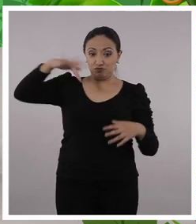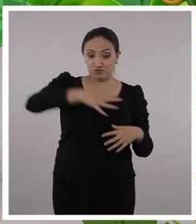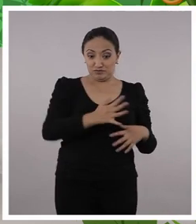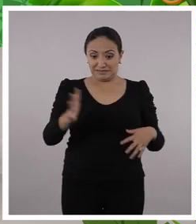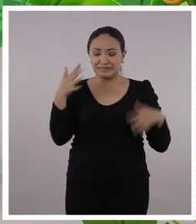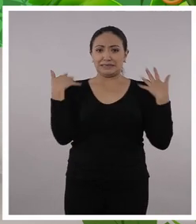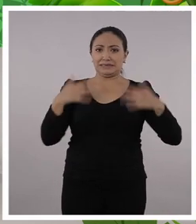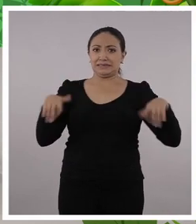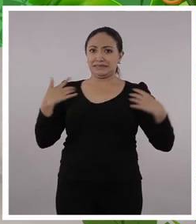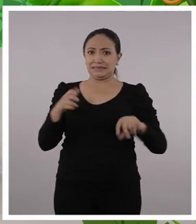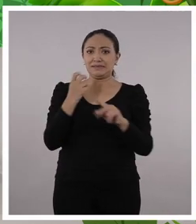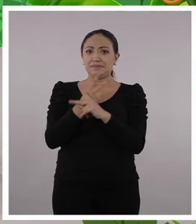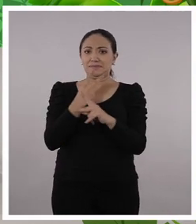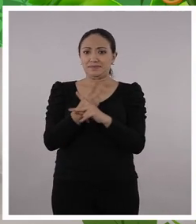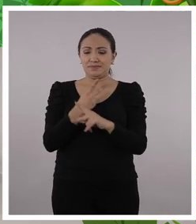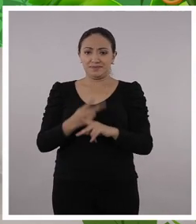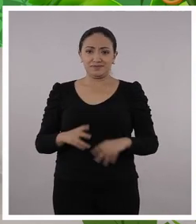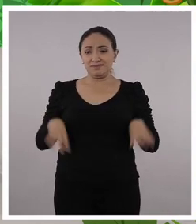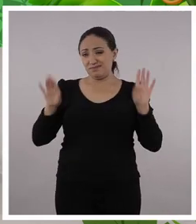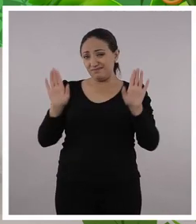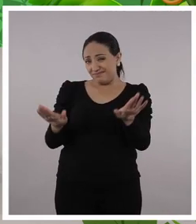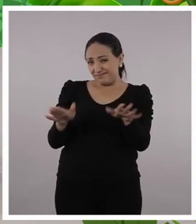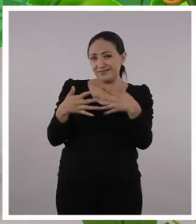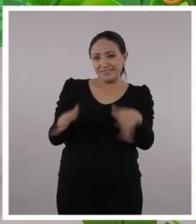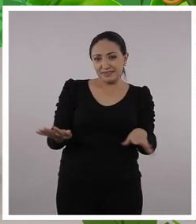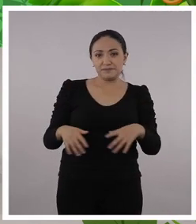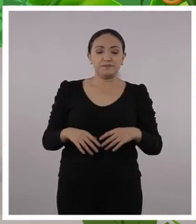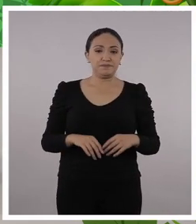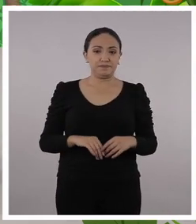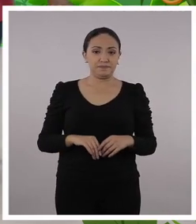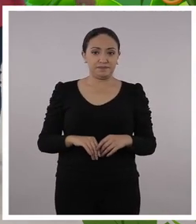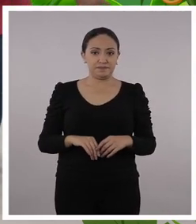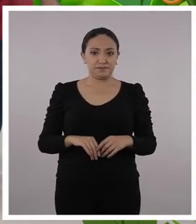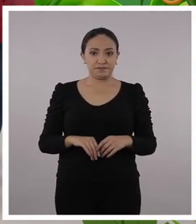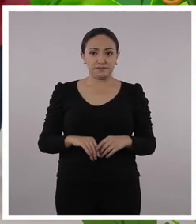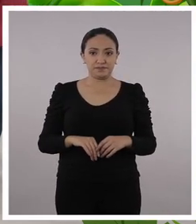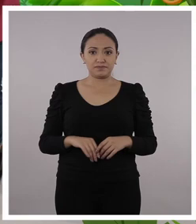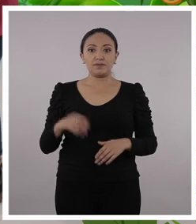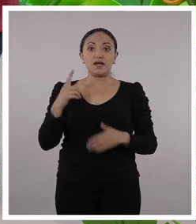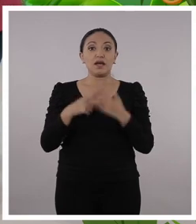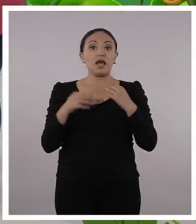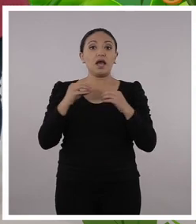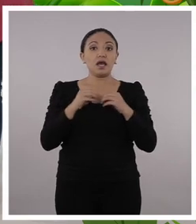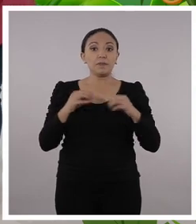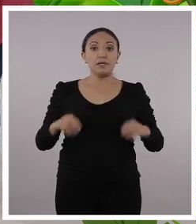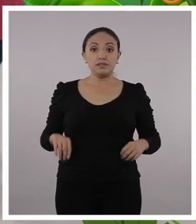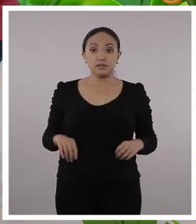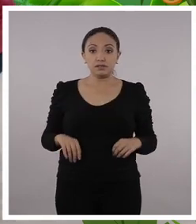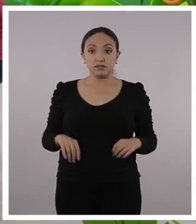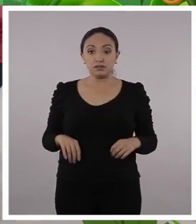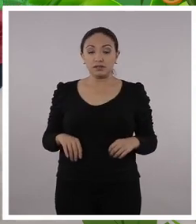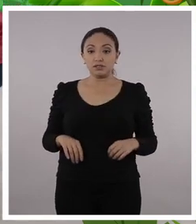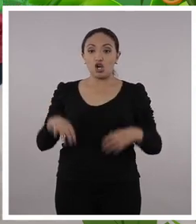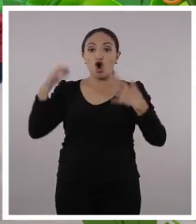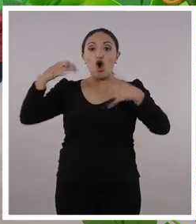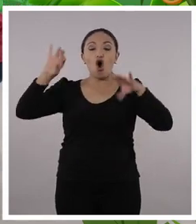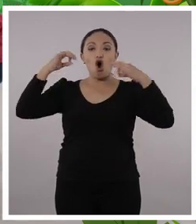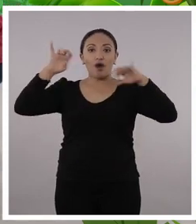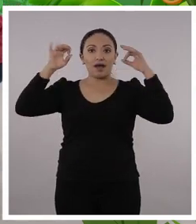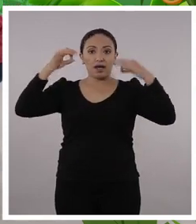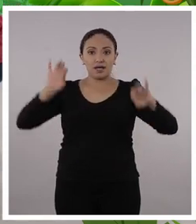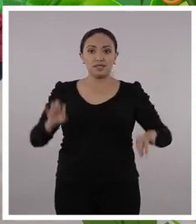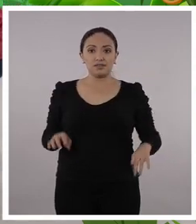se ve muy riesgoso. ¿Entonces lo dejamos así? Dejémoslo así. Ok. Ahora, ¿qué te parece si ponemos unas